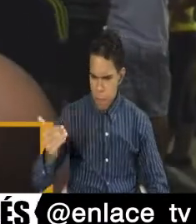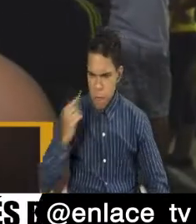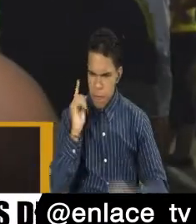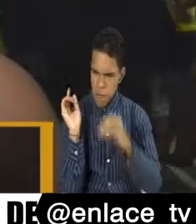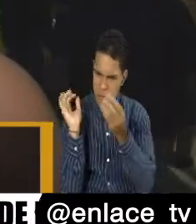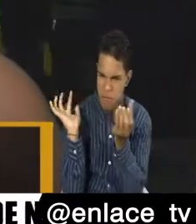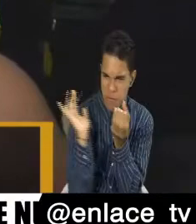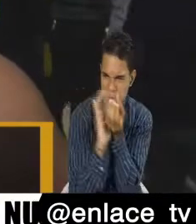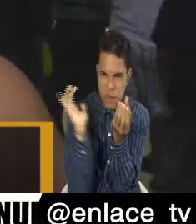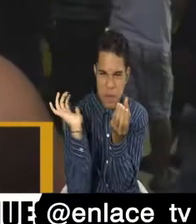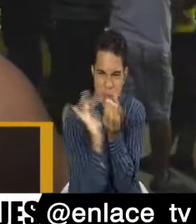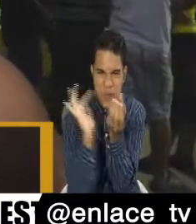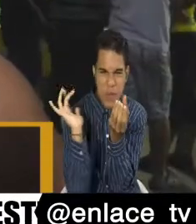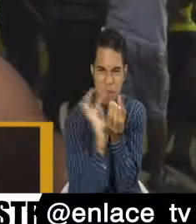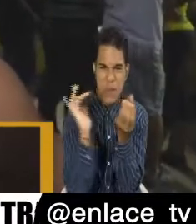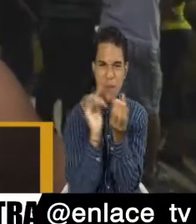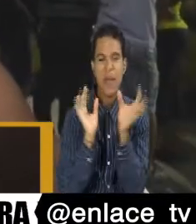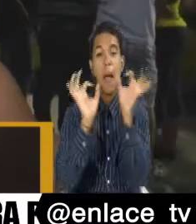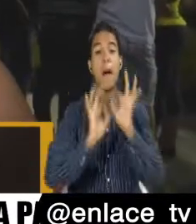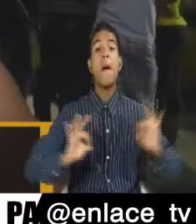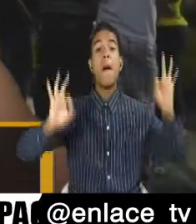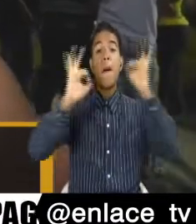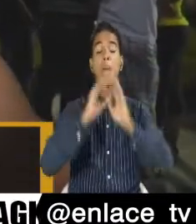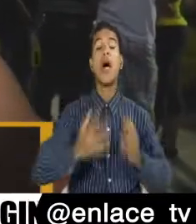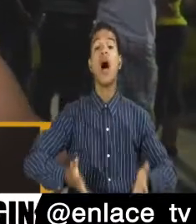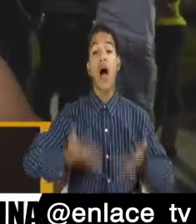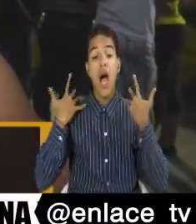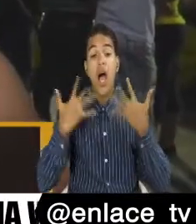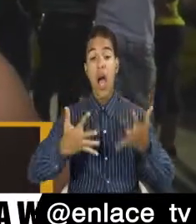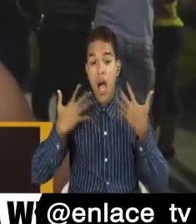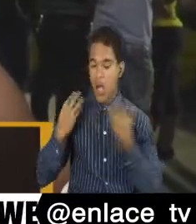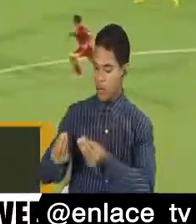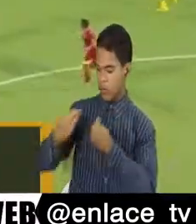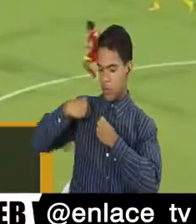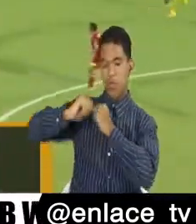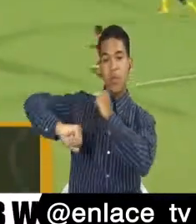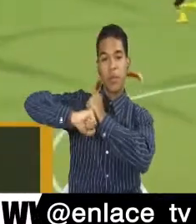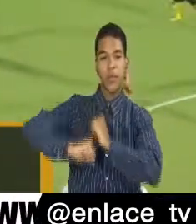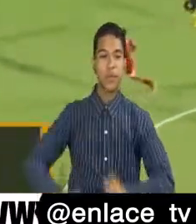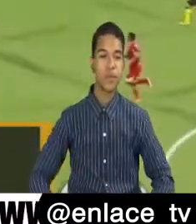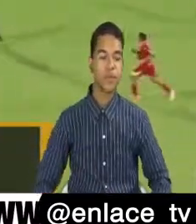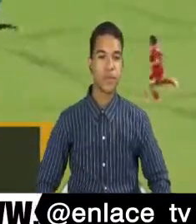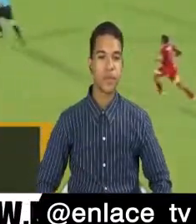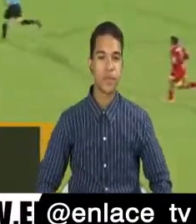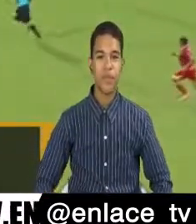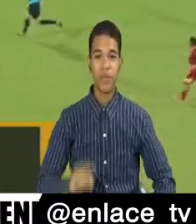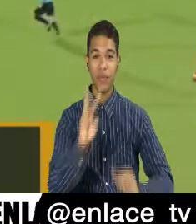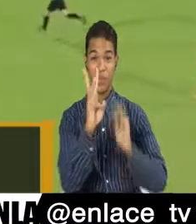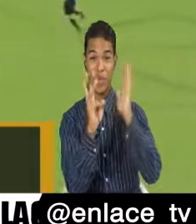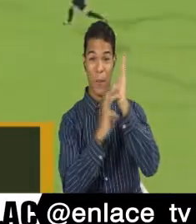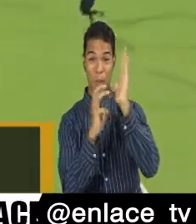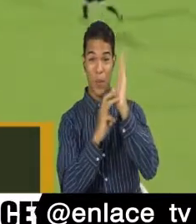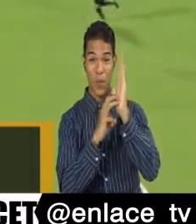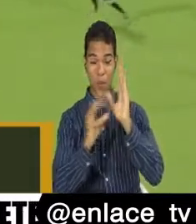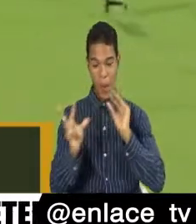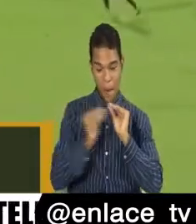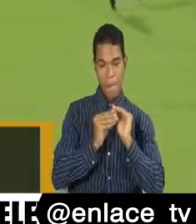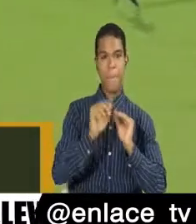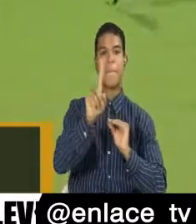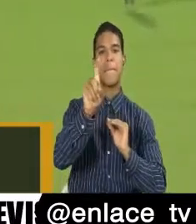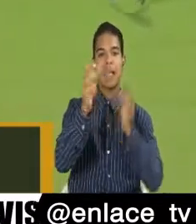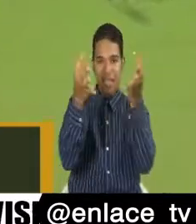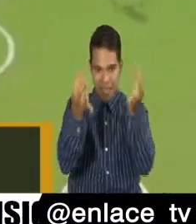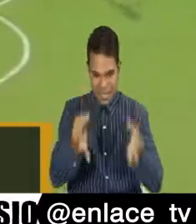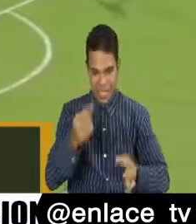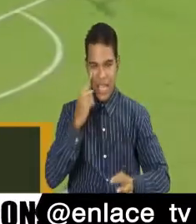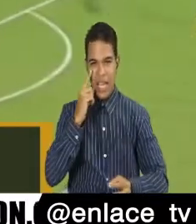que fue importante la temperatura para nosotros y para habernos llevado al resultado. Con estos 3 puntos, Alianza suma 6 y se ubica entre los 3